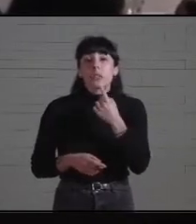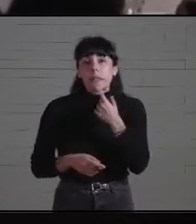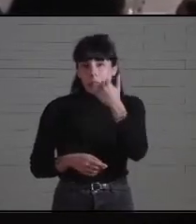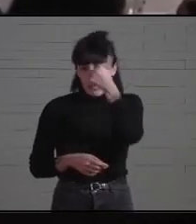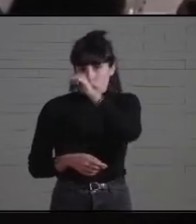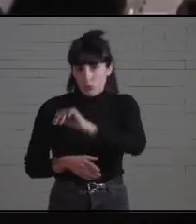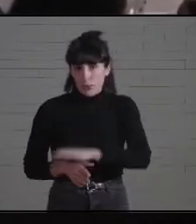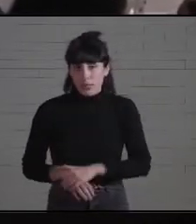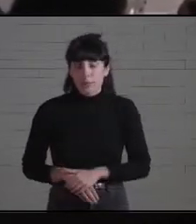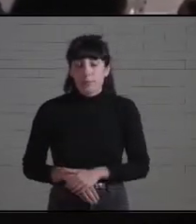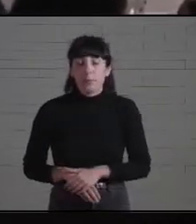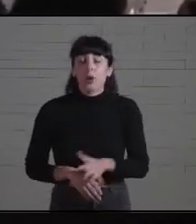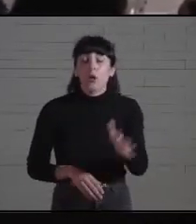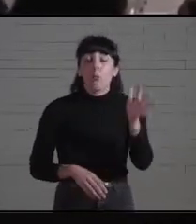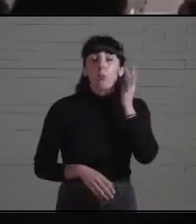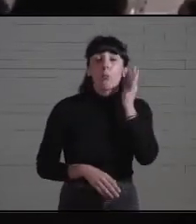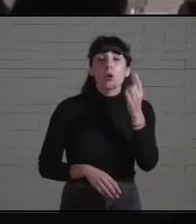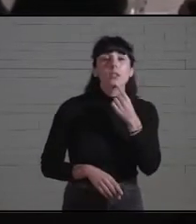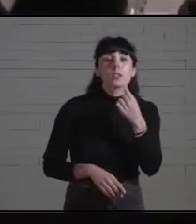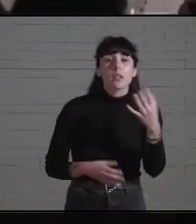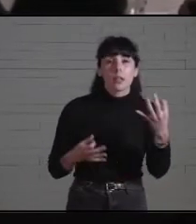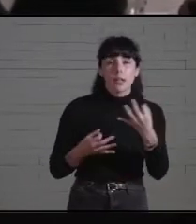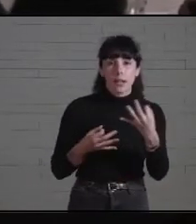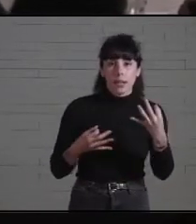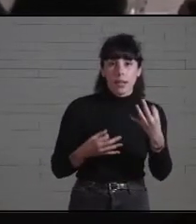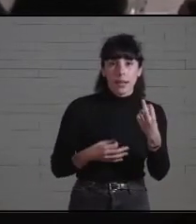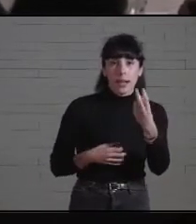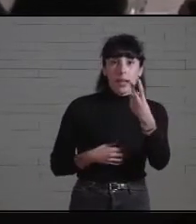hombres, pero es que las mujeres dicen que el